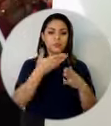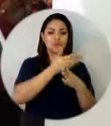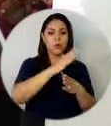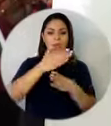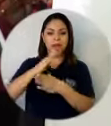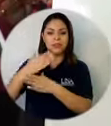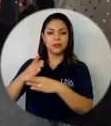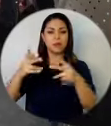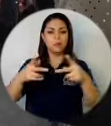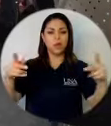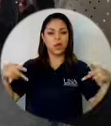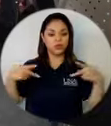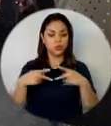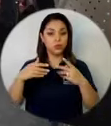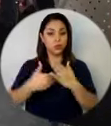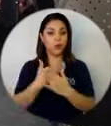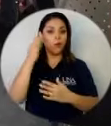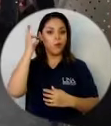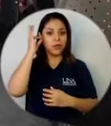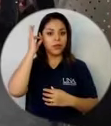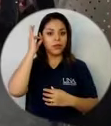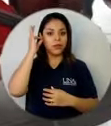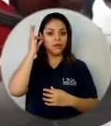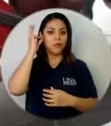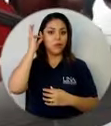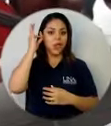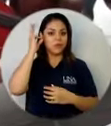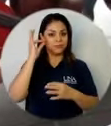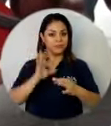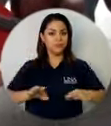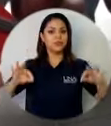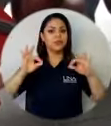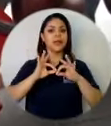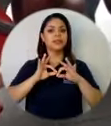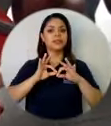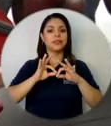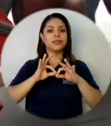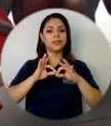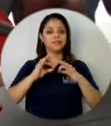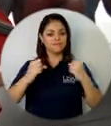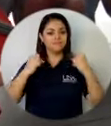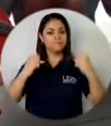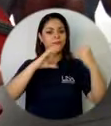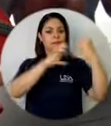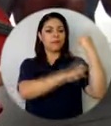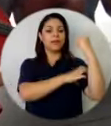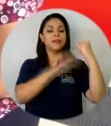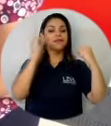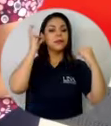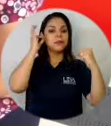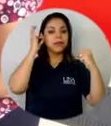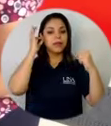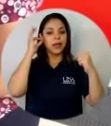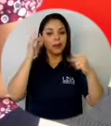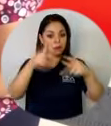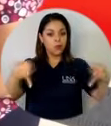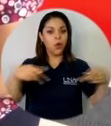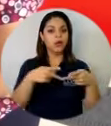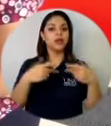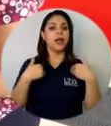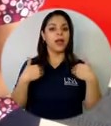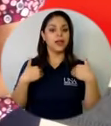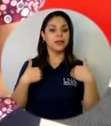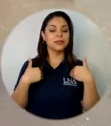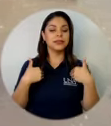es importante tener presencia femenina, ojalá en equidad, ¿verdad? Entonces, creo que es un